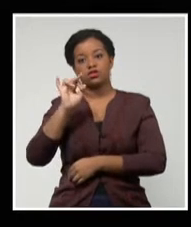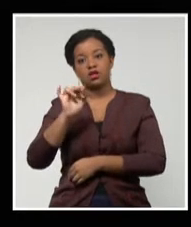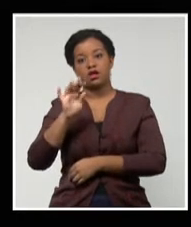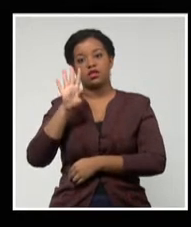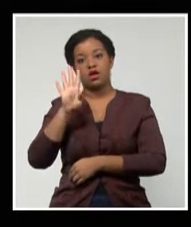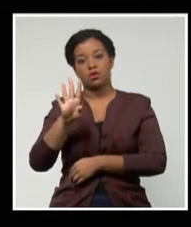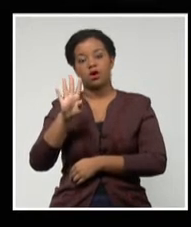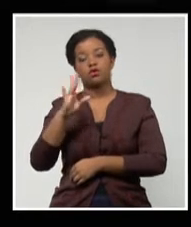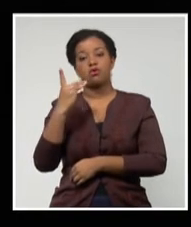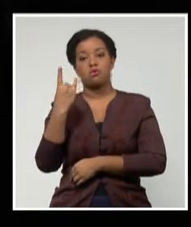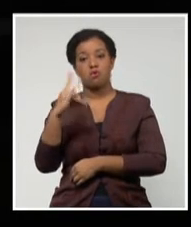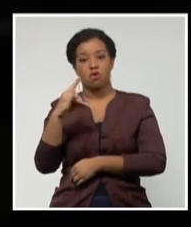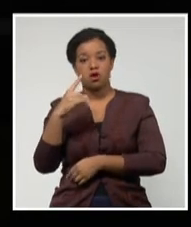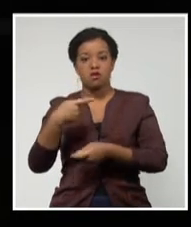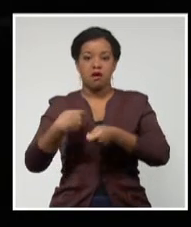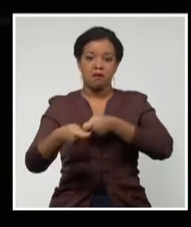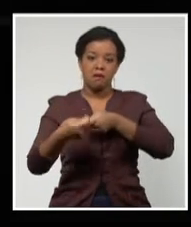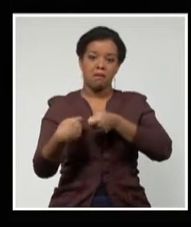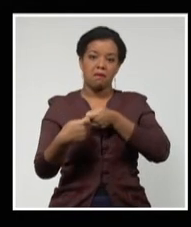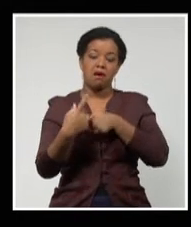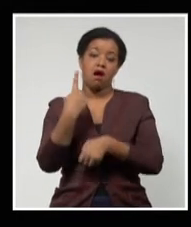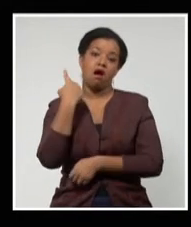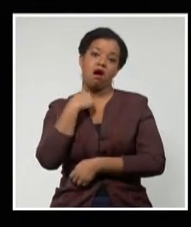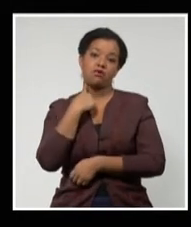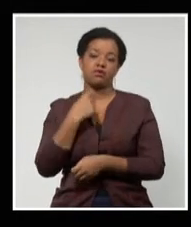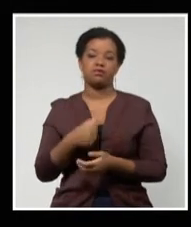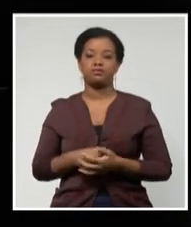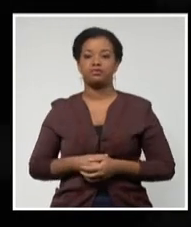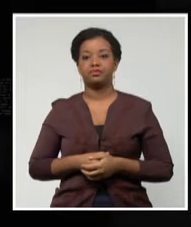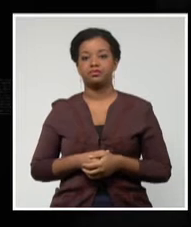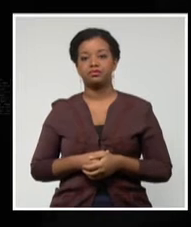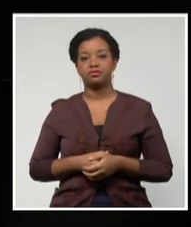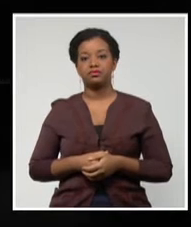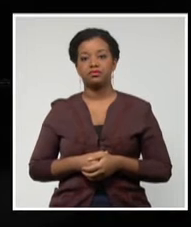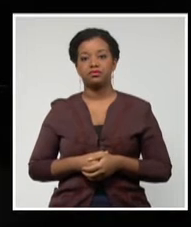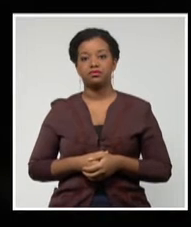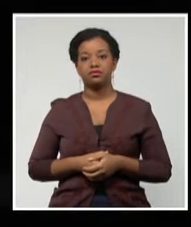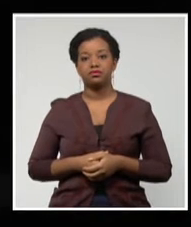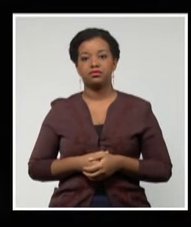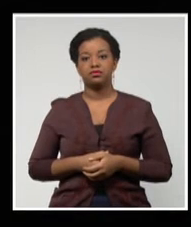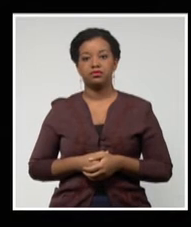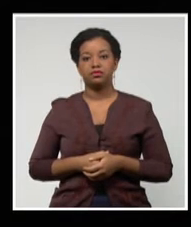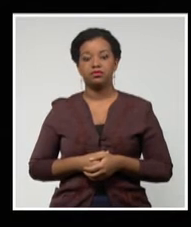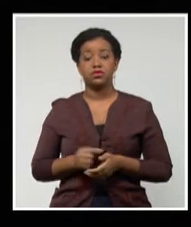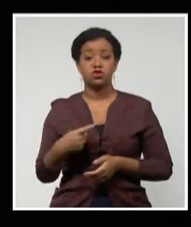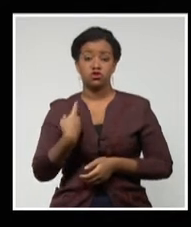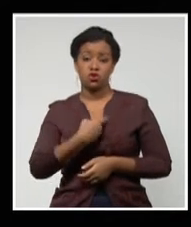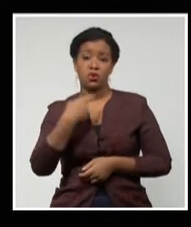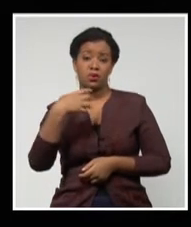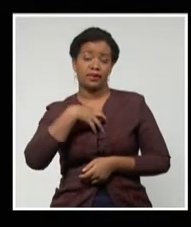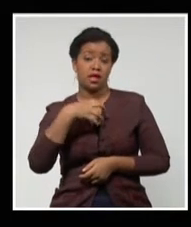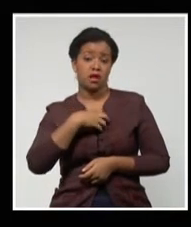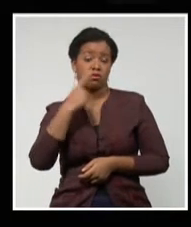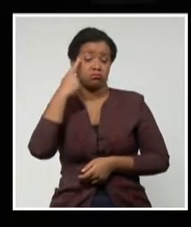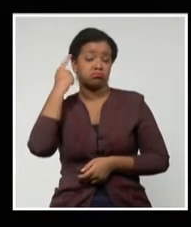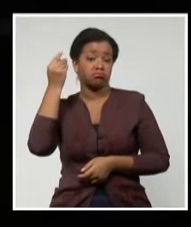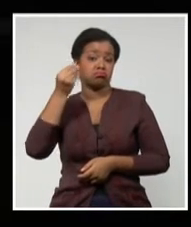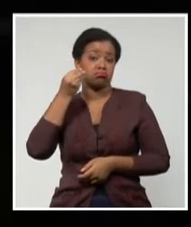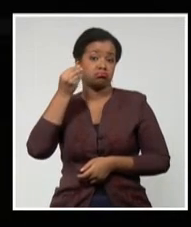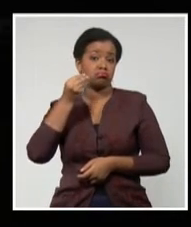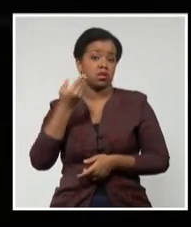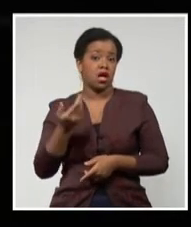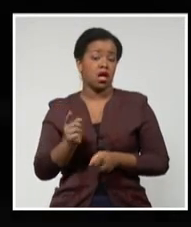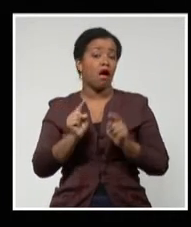78.734.864 bolivianos por año. Indudablemente, tenemos que pensar de que